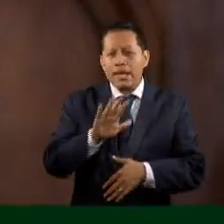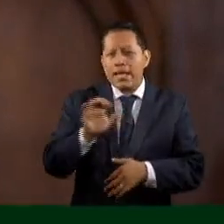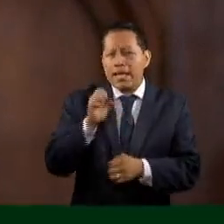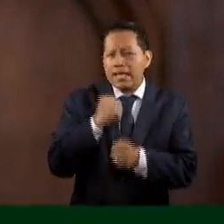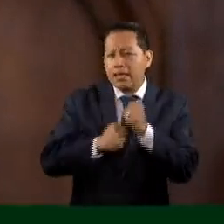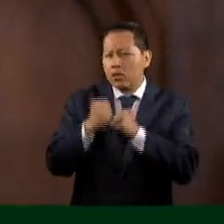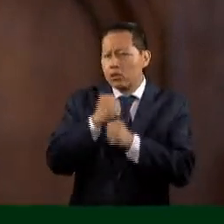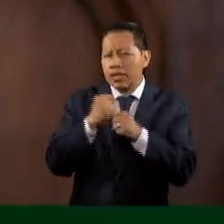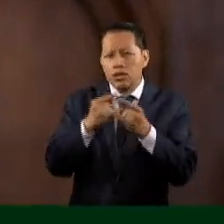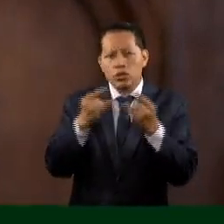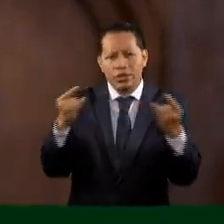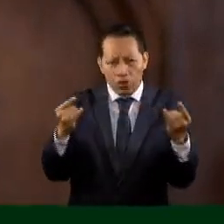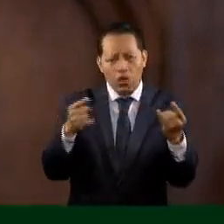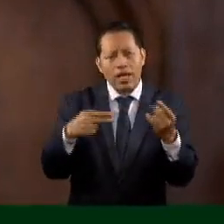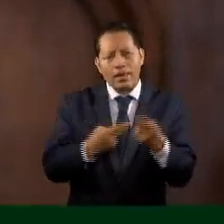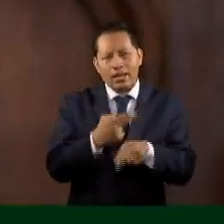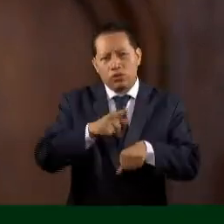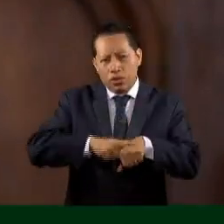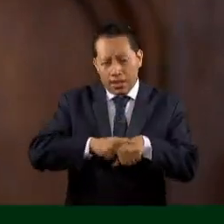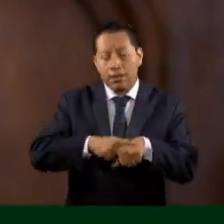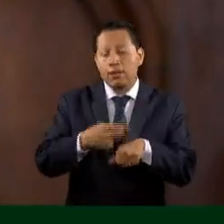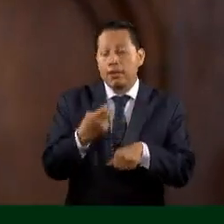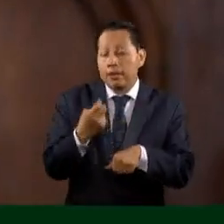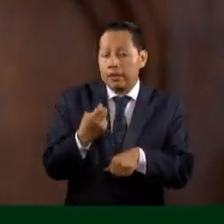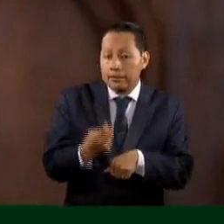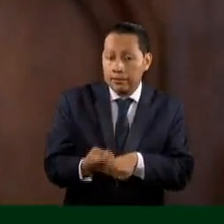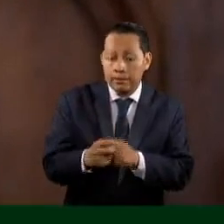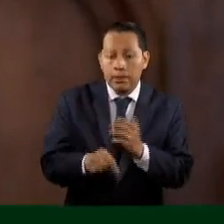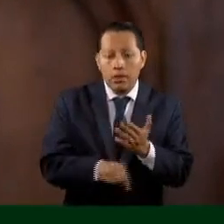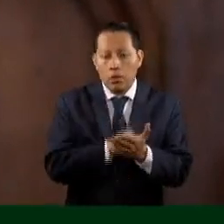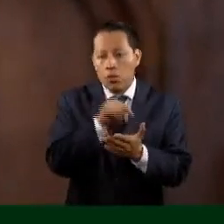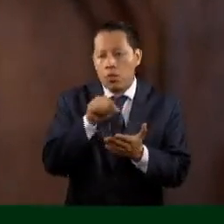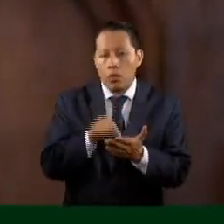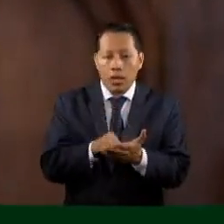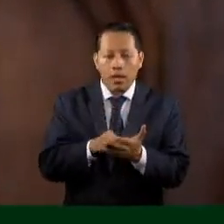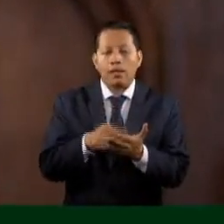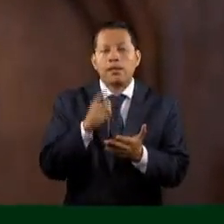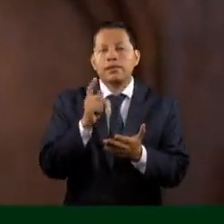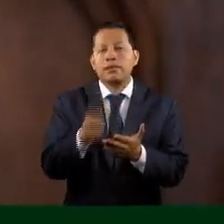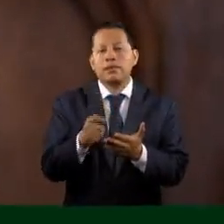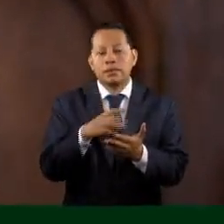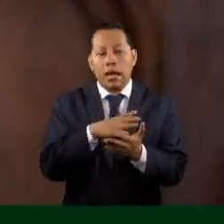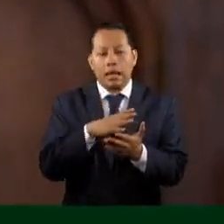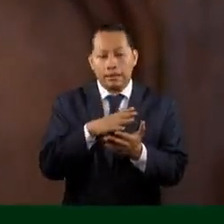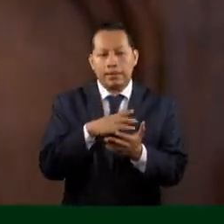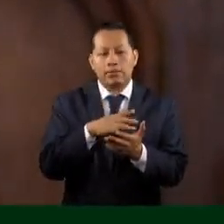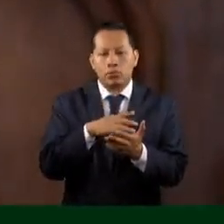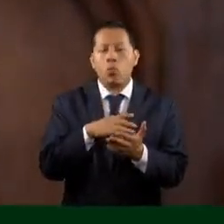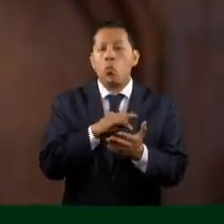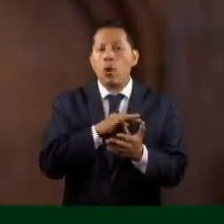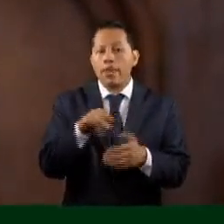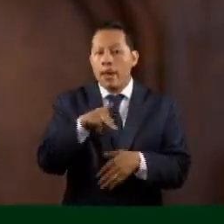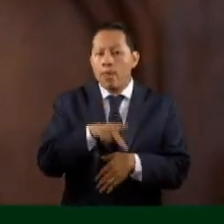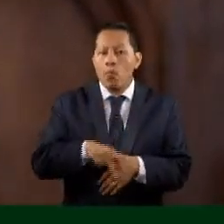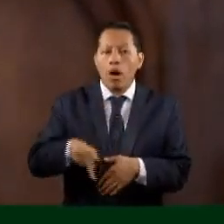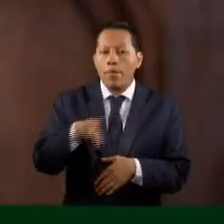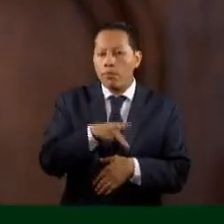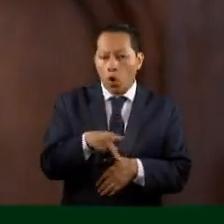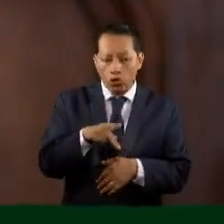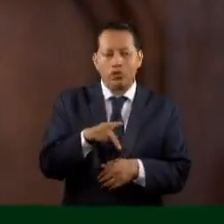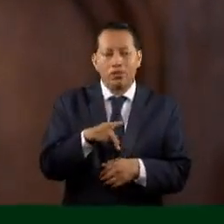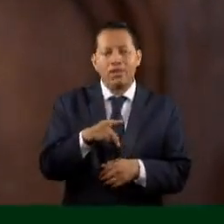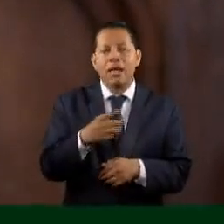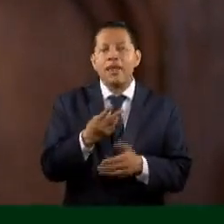historia nacional. Este fue el punto neurálgico de encuentro entre los pueblos que componían la Triple